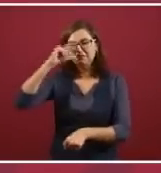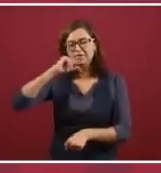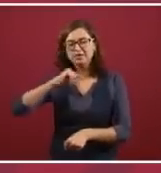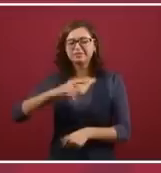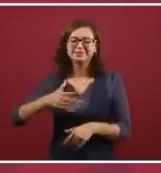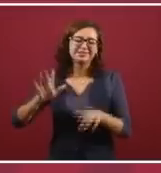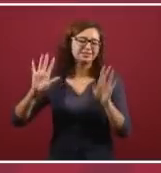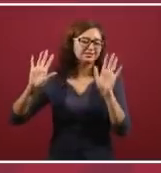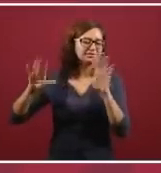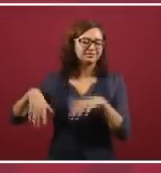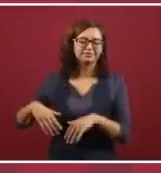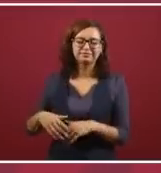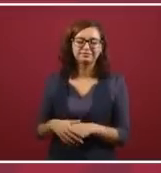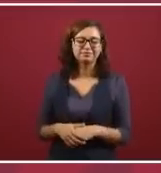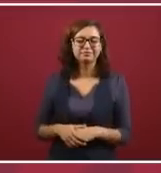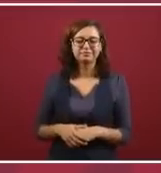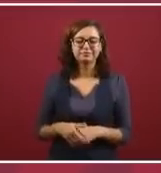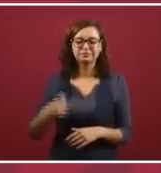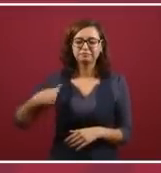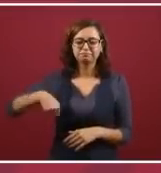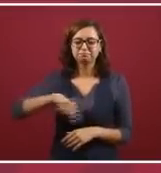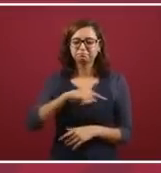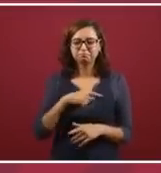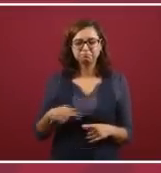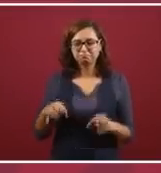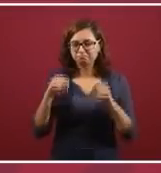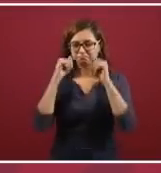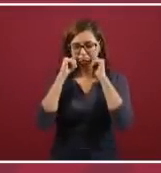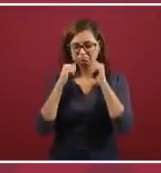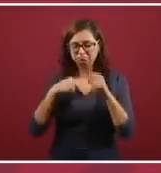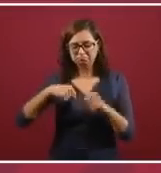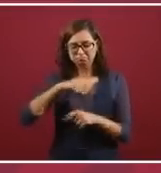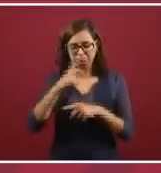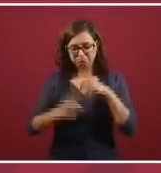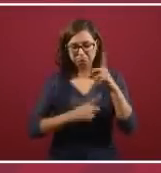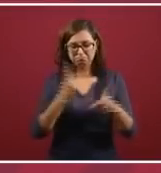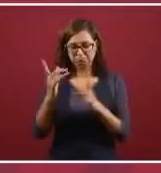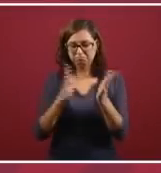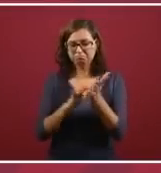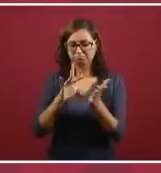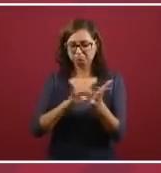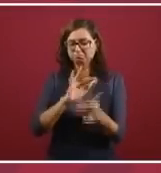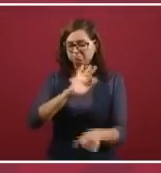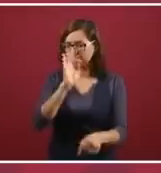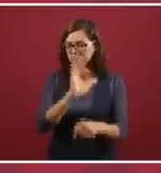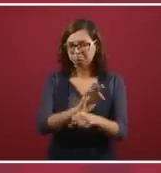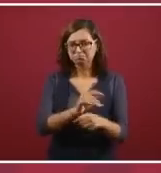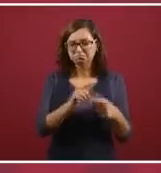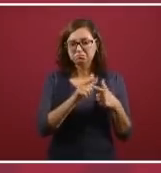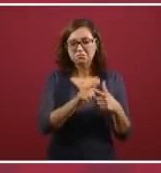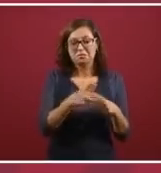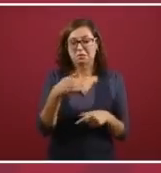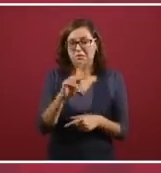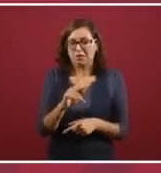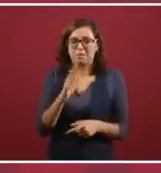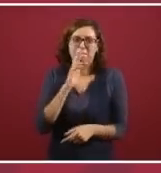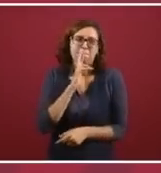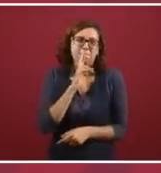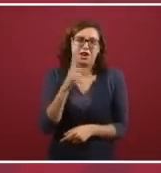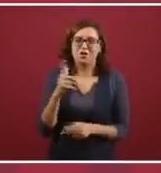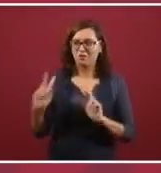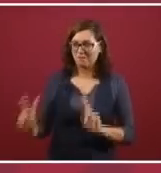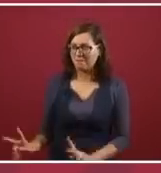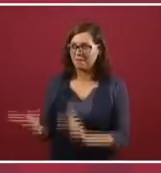maneras, nosotros íbamos a respaldar a los deportistas, pero es mucho mejor lo que